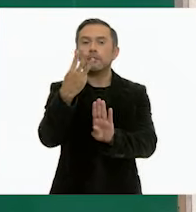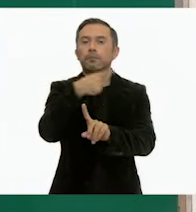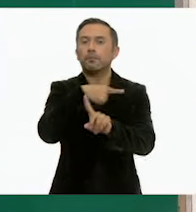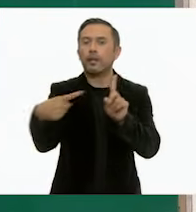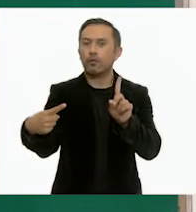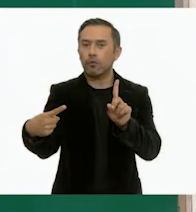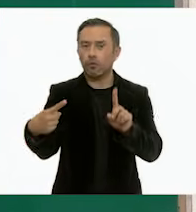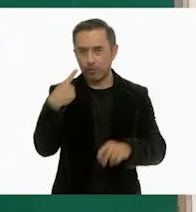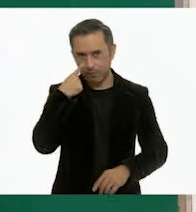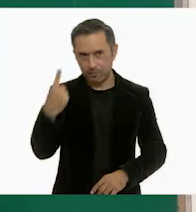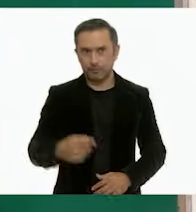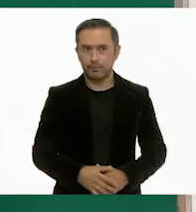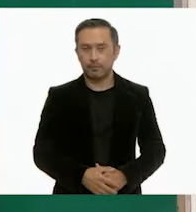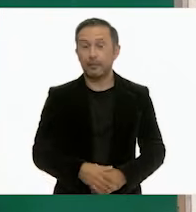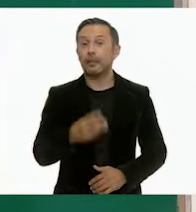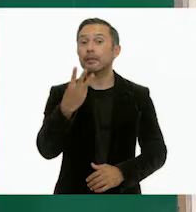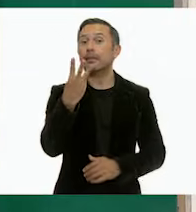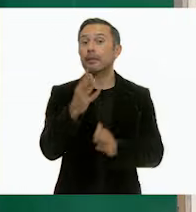libros